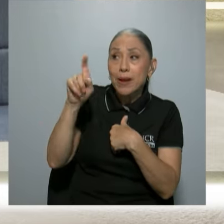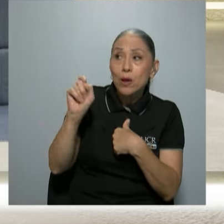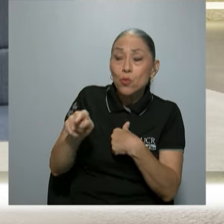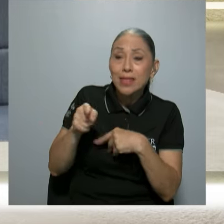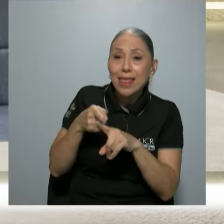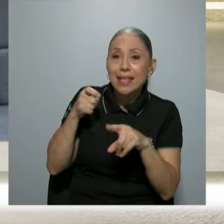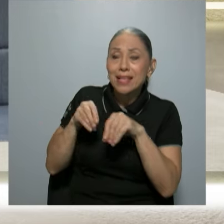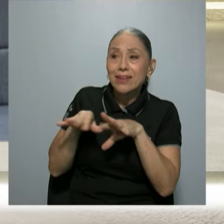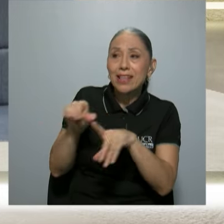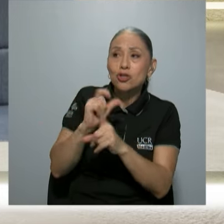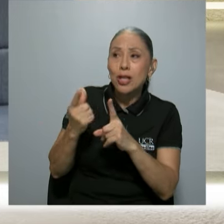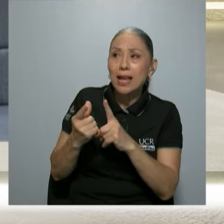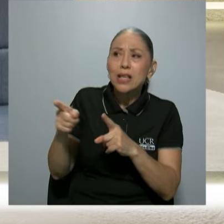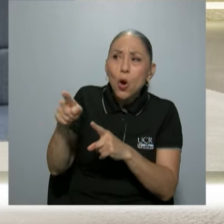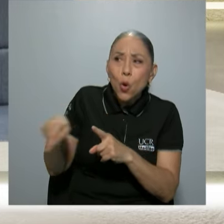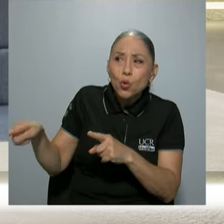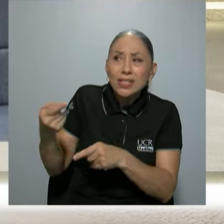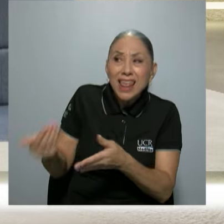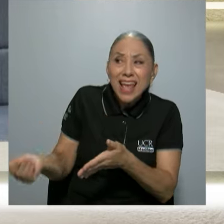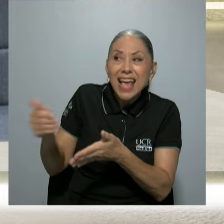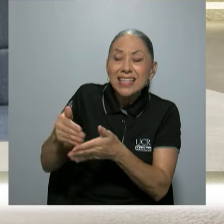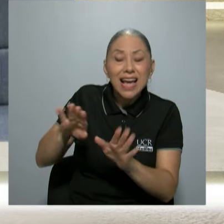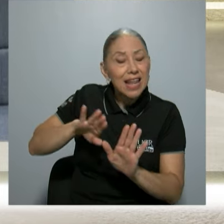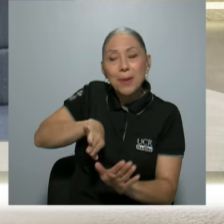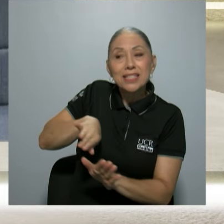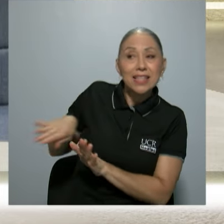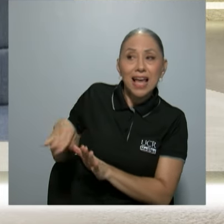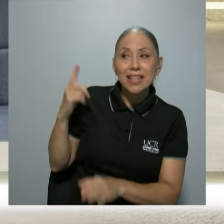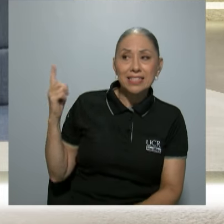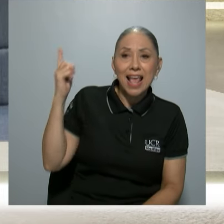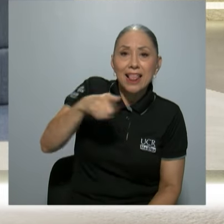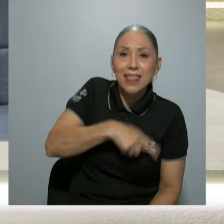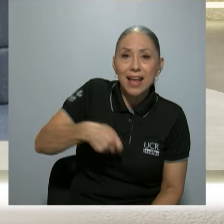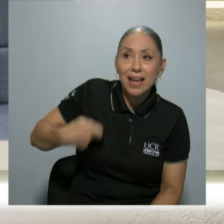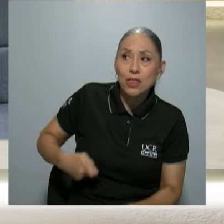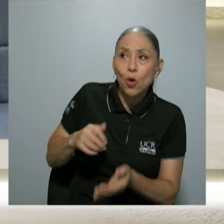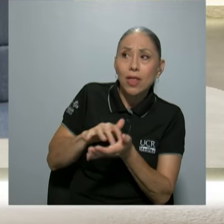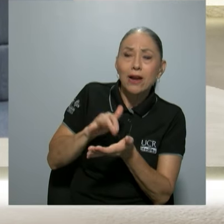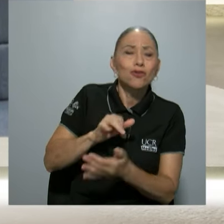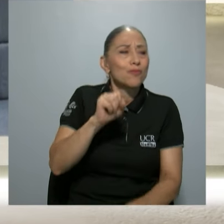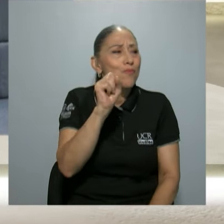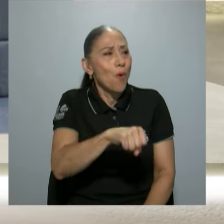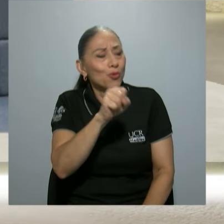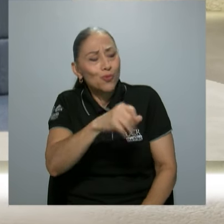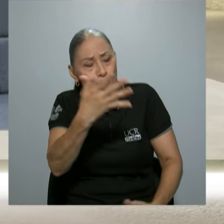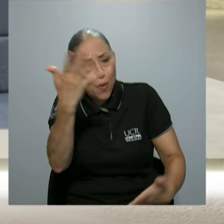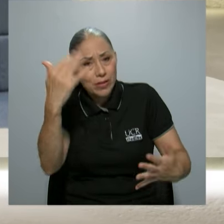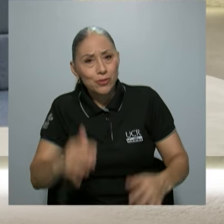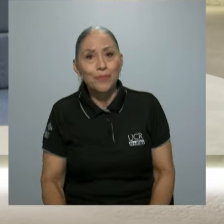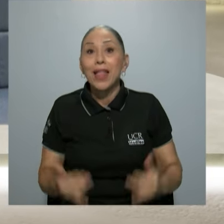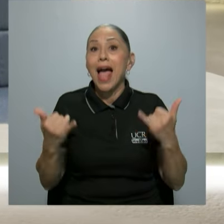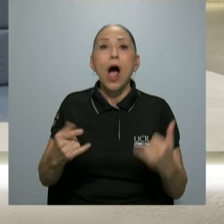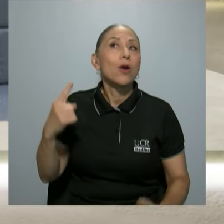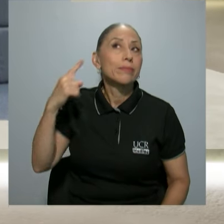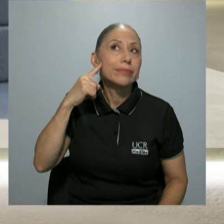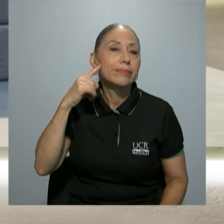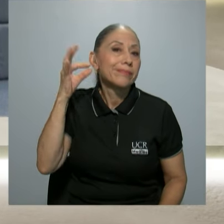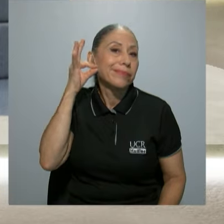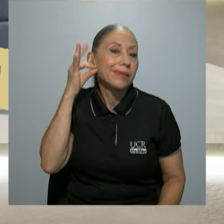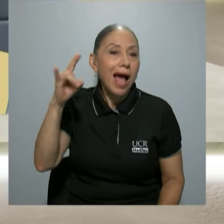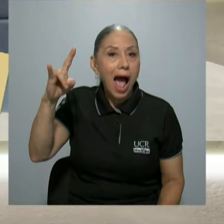Zamora, ¿echaría marcha atrás el decreto del arroz? Por supuesto, eso ni se diga. Vamos con la abogada del diablo, que tiene ya